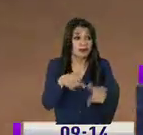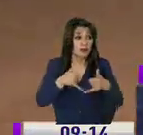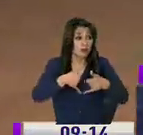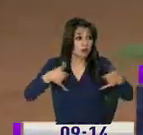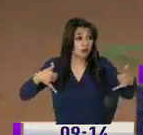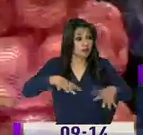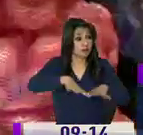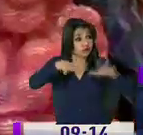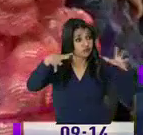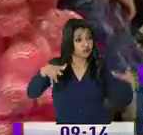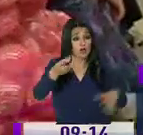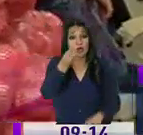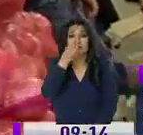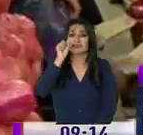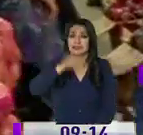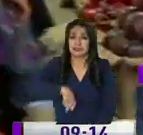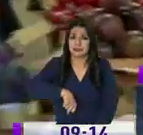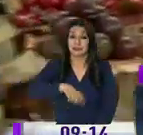de legumbres. Ya,